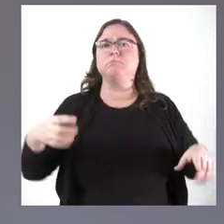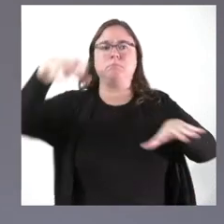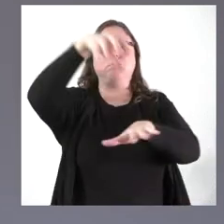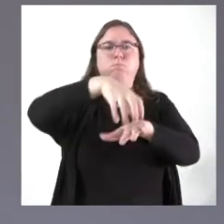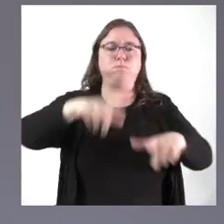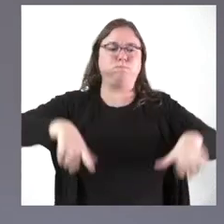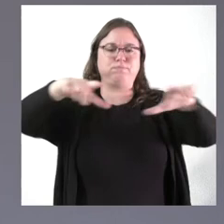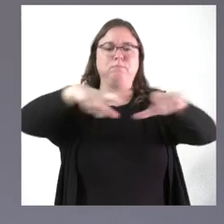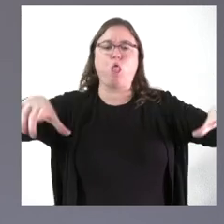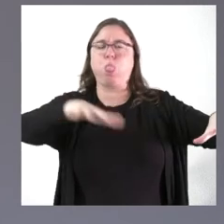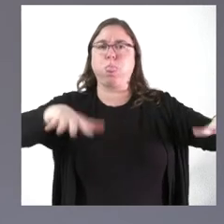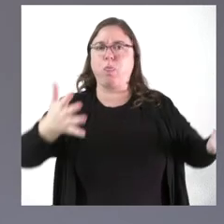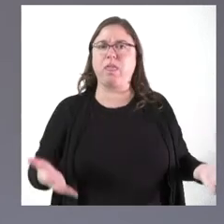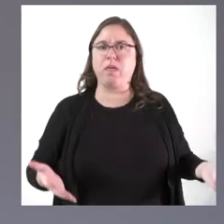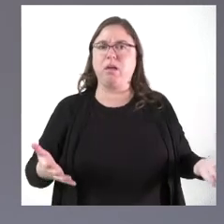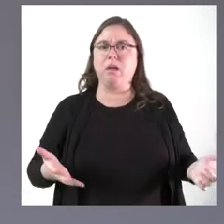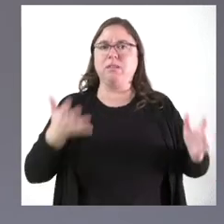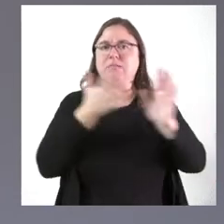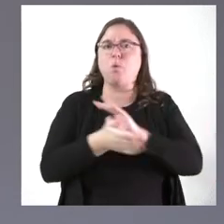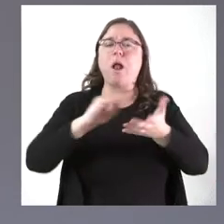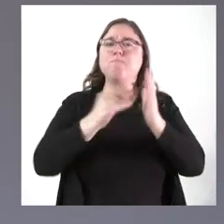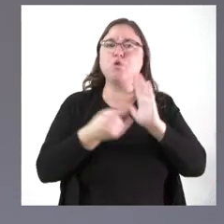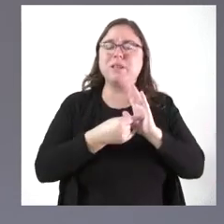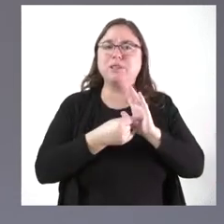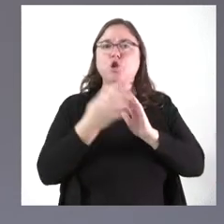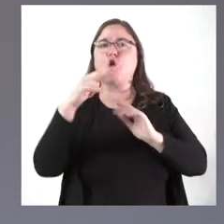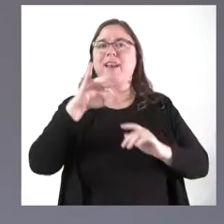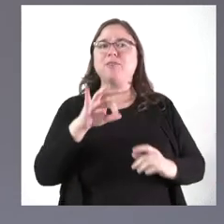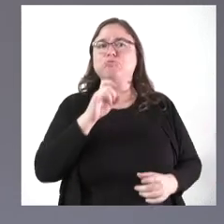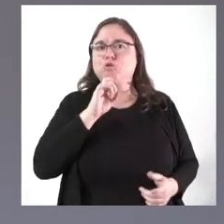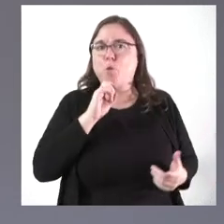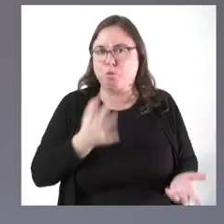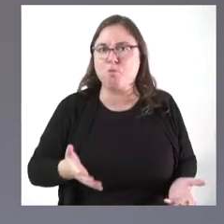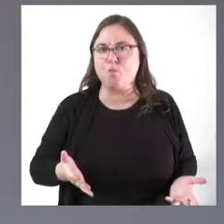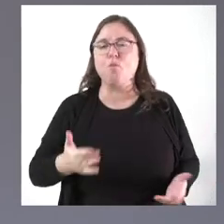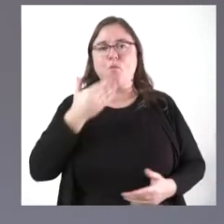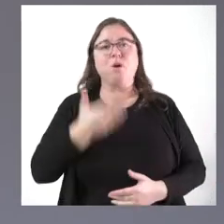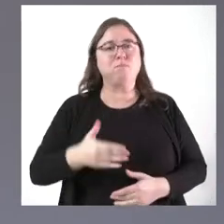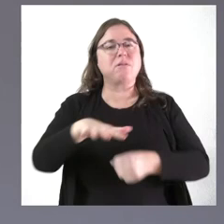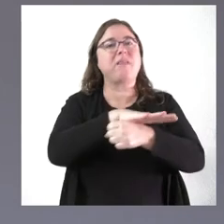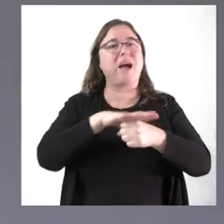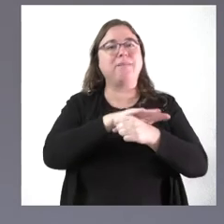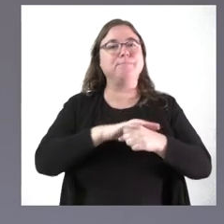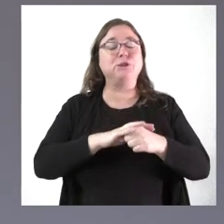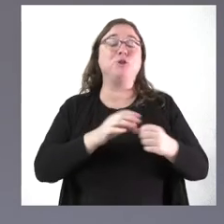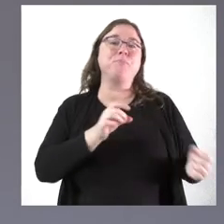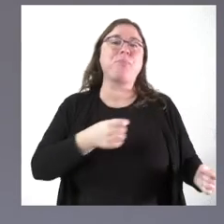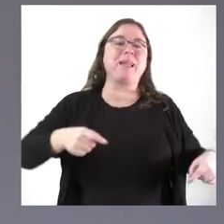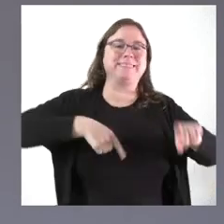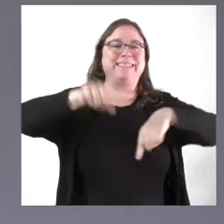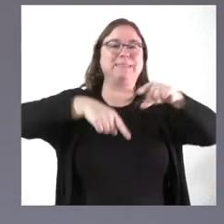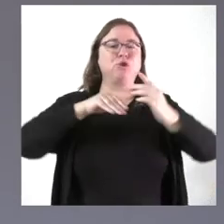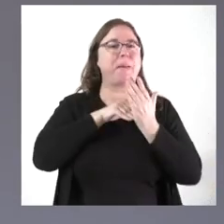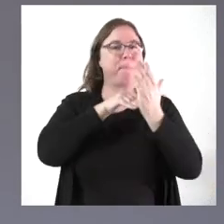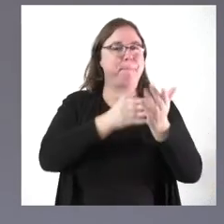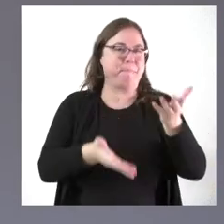ferroviaria Y dónde está por lo tanto ese proyecto torneros importante en el ámbito del transporte de mercancías importante